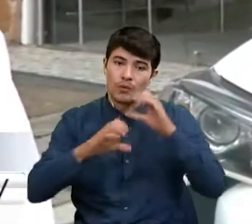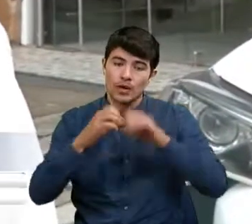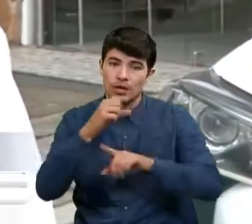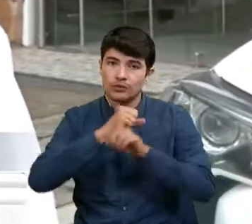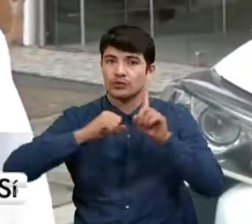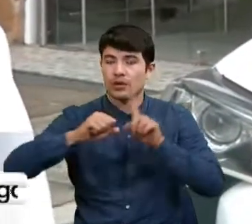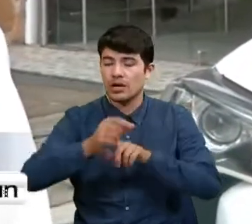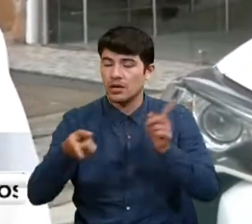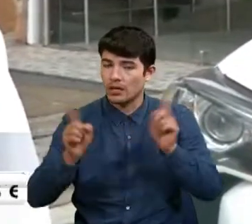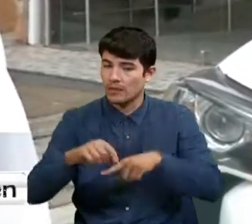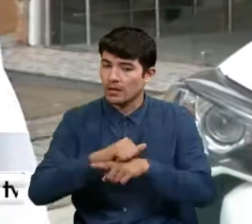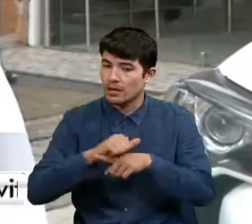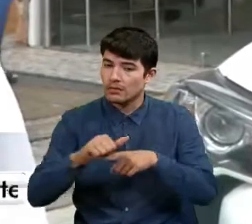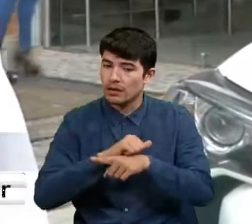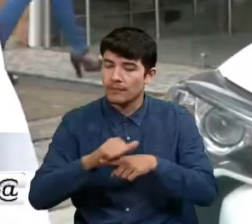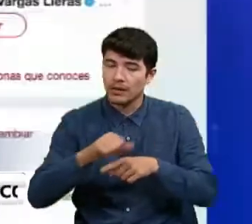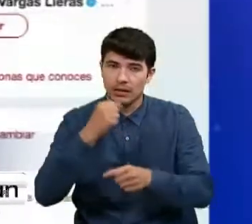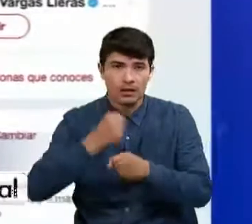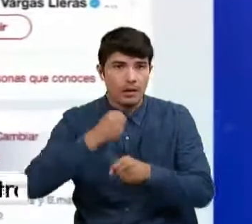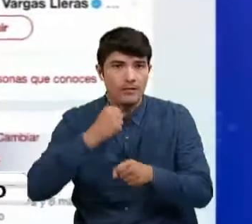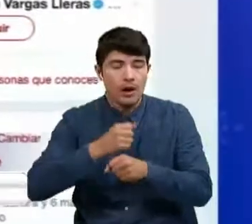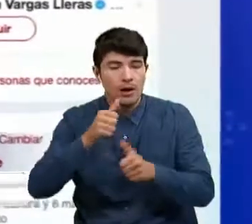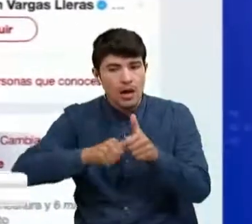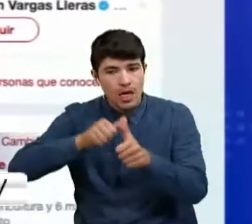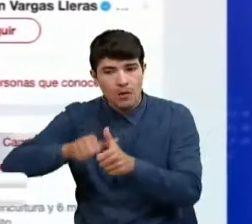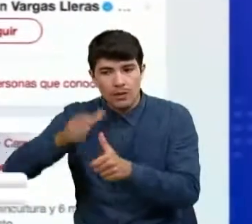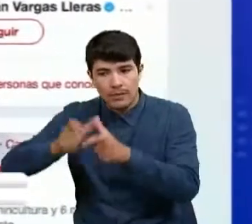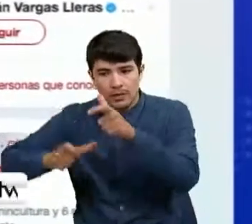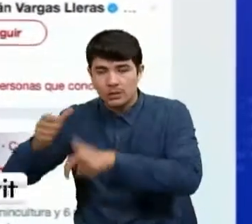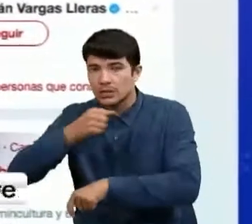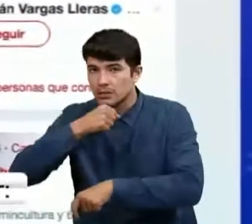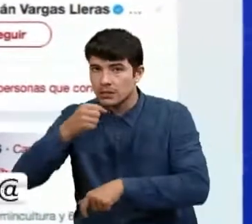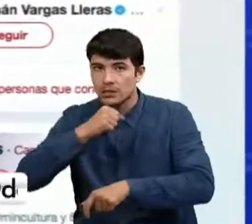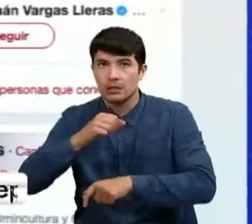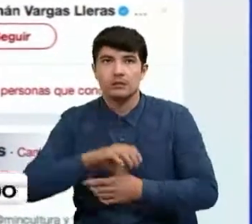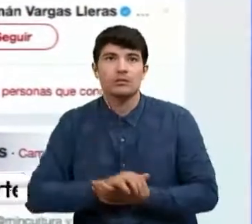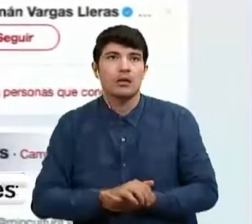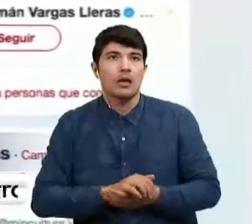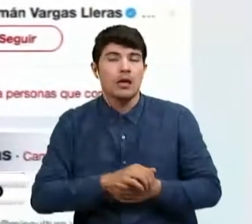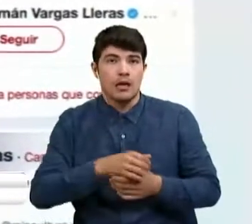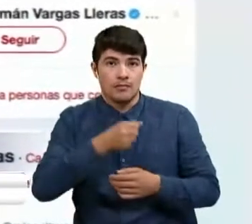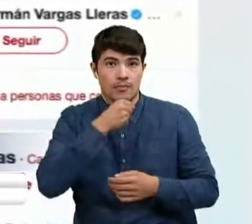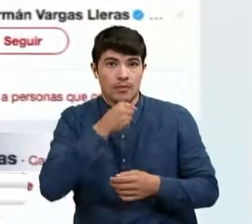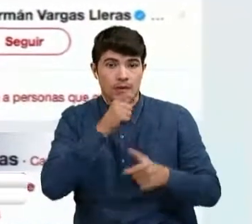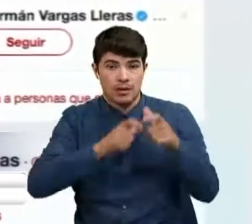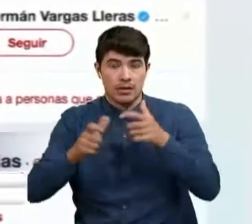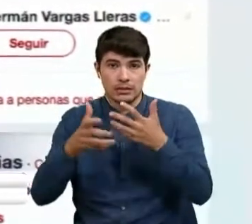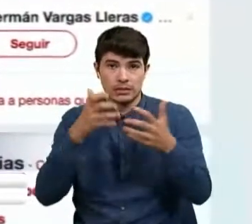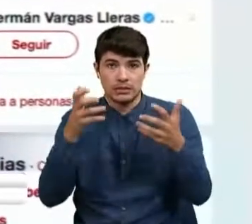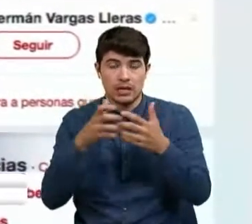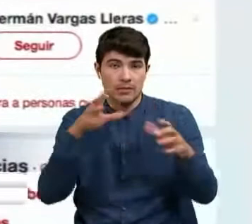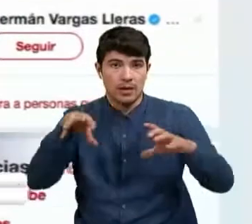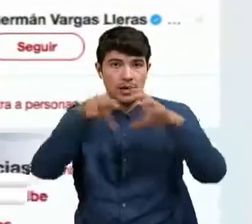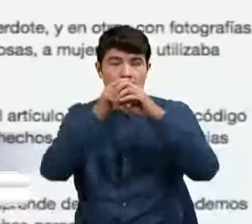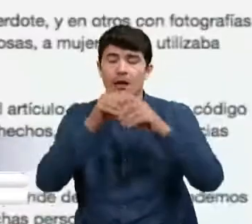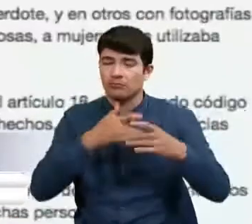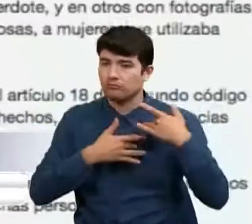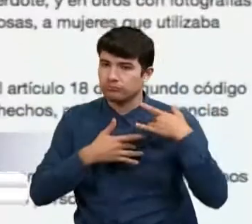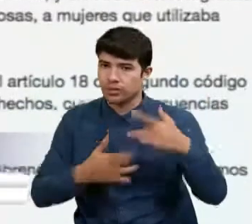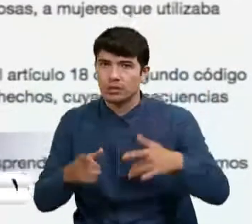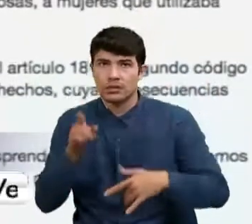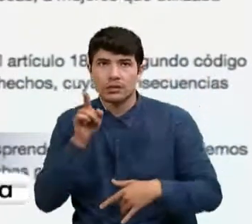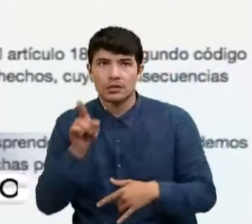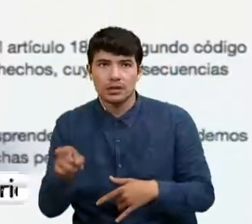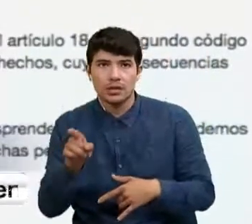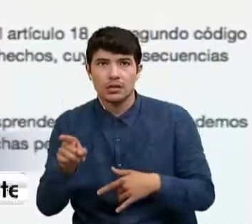que realiza cada uno de los de los periodistas y los comunicadores sociales periodistas del sistema informativo del canal tro se solidarizaron